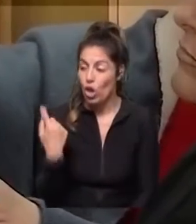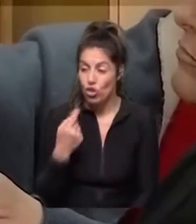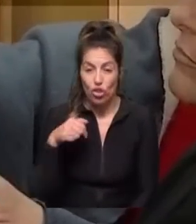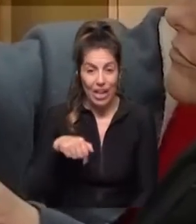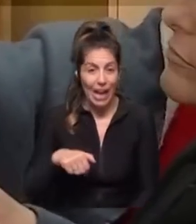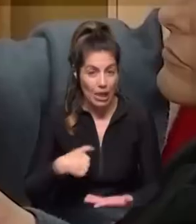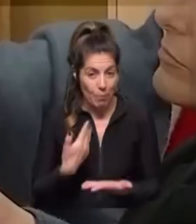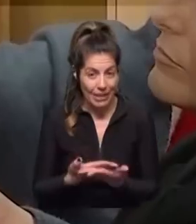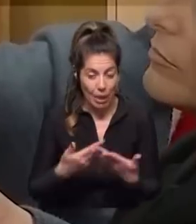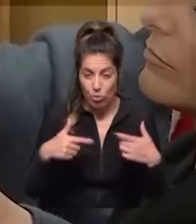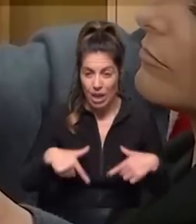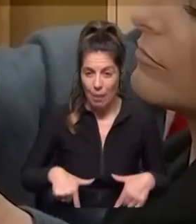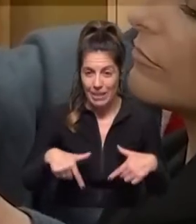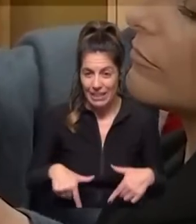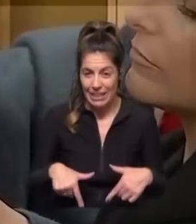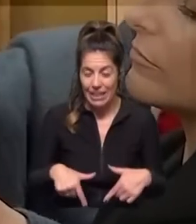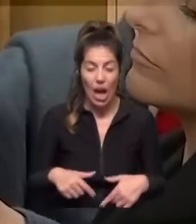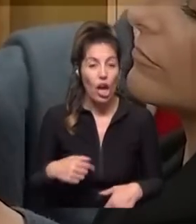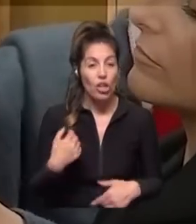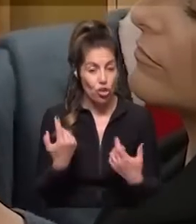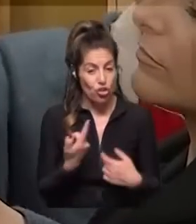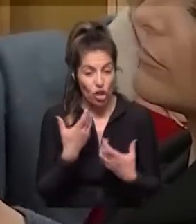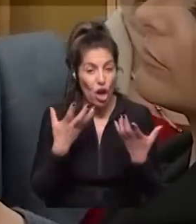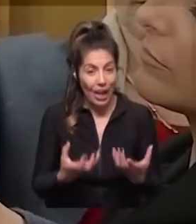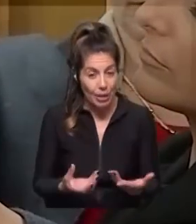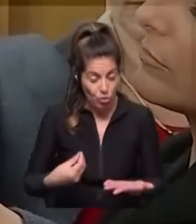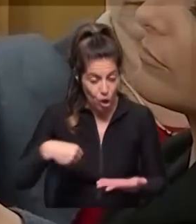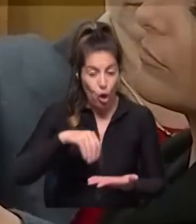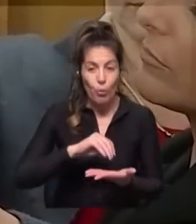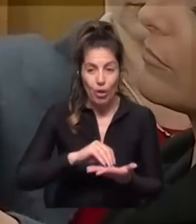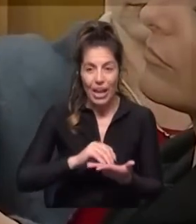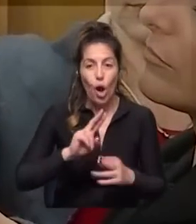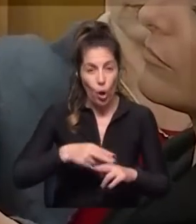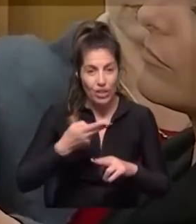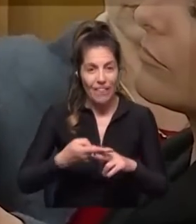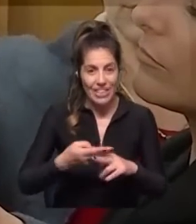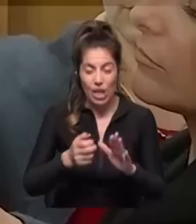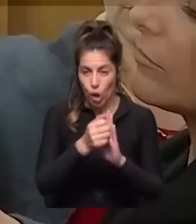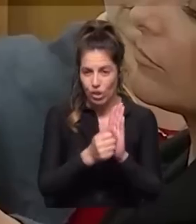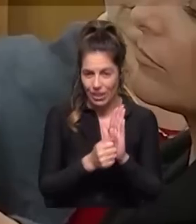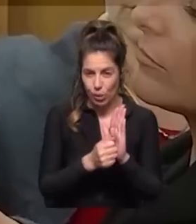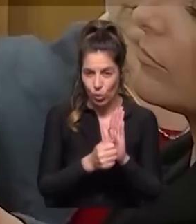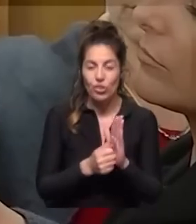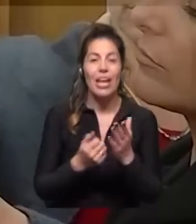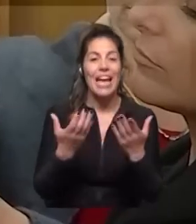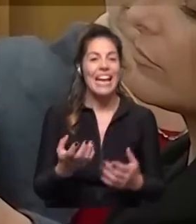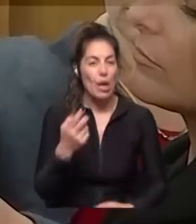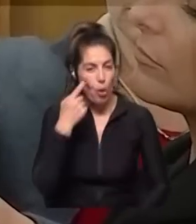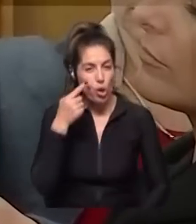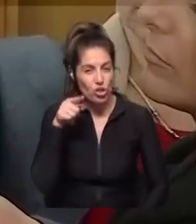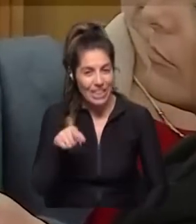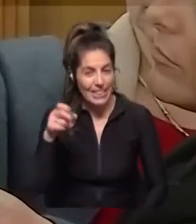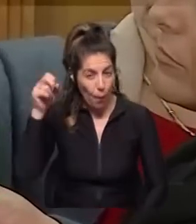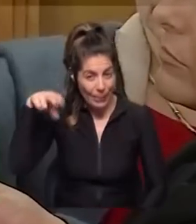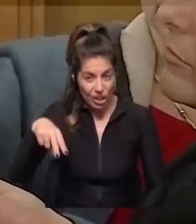le planteamos a la ministra que era nuestra intención reincorporar esos artículos y queríamos este conocer su punto